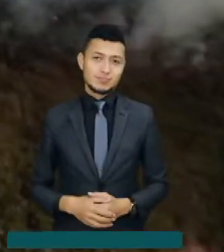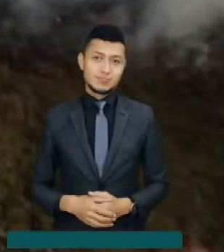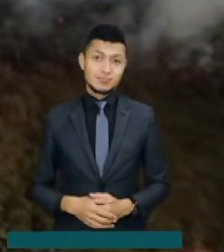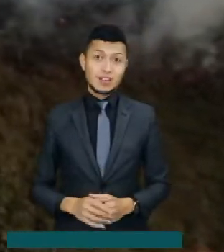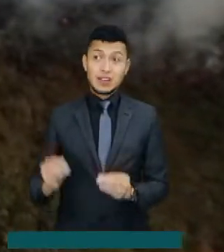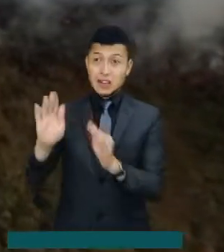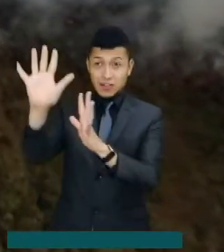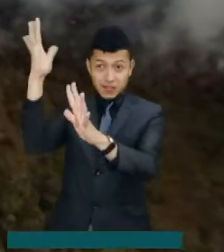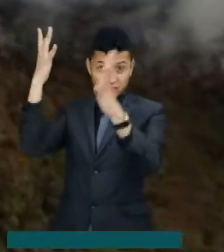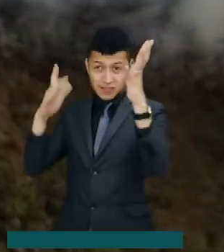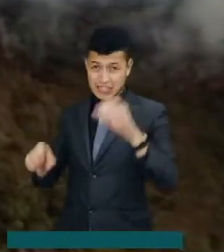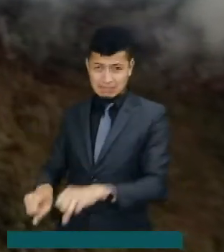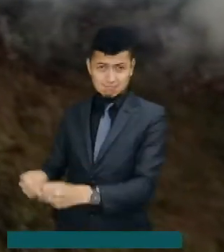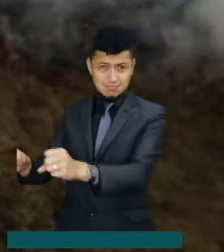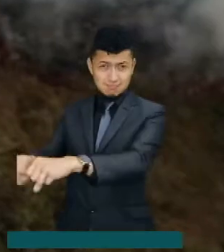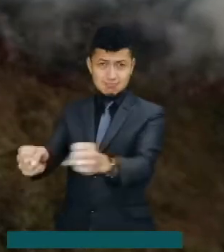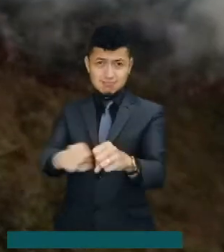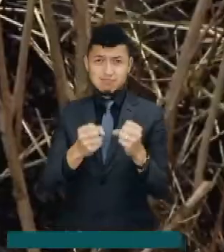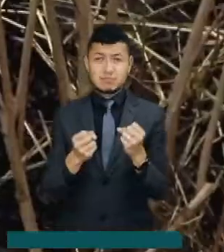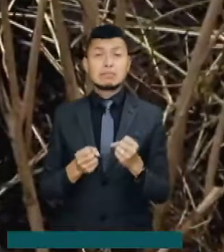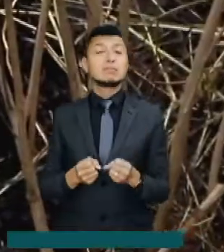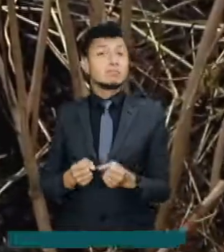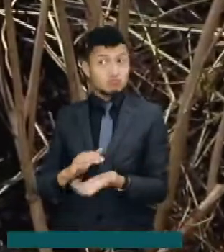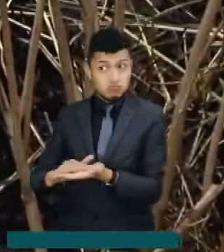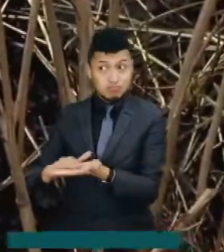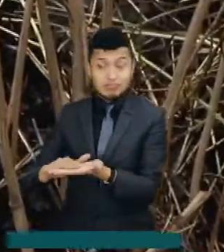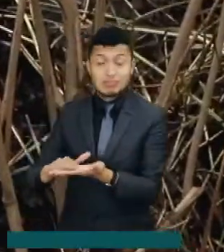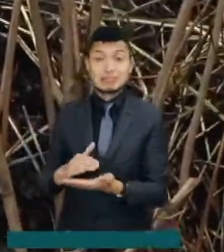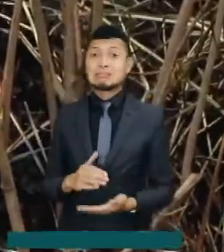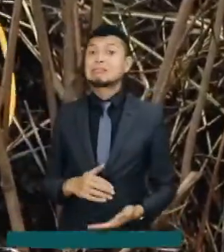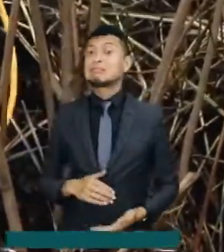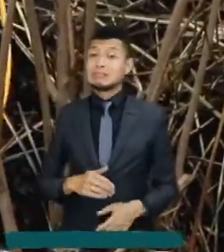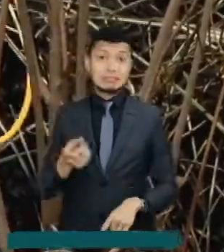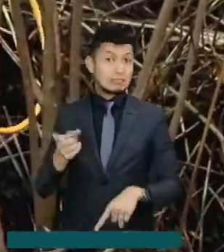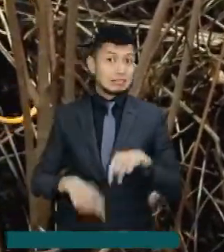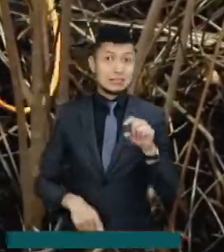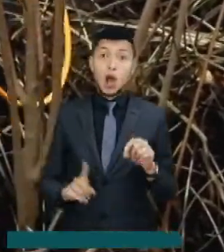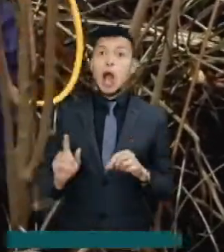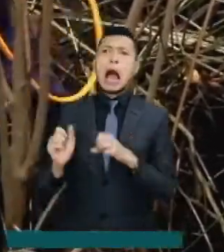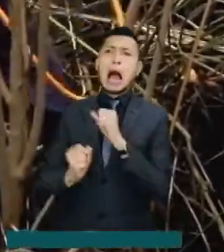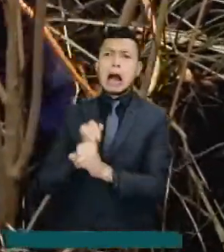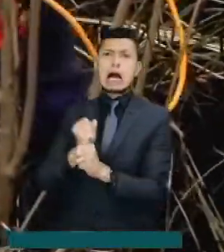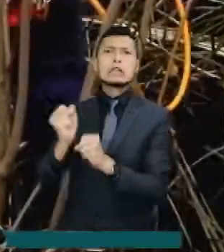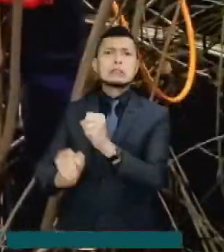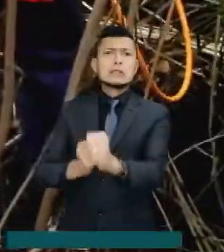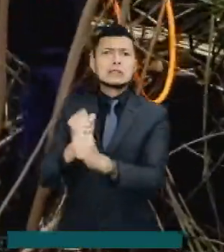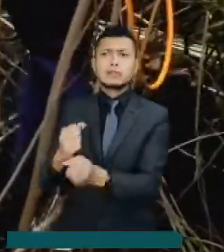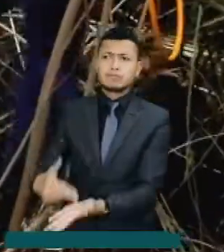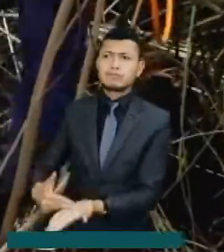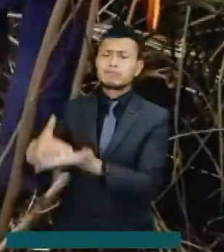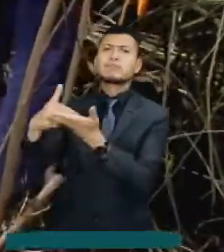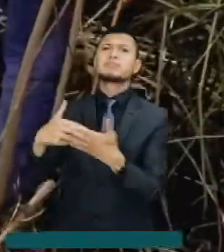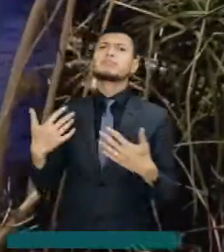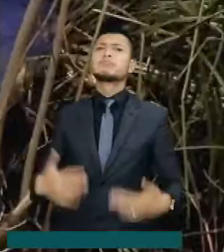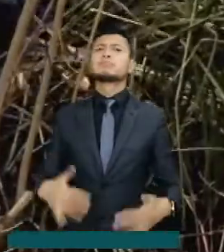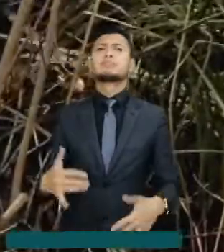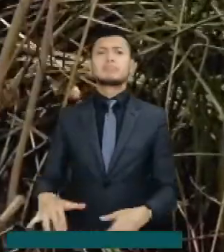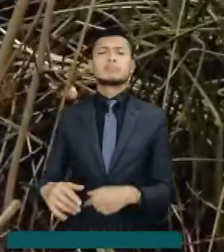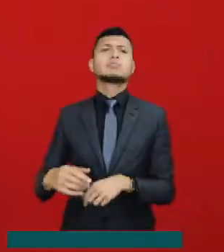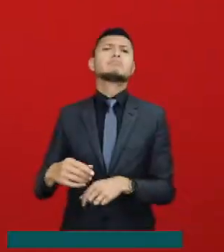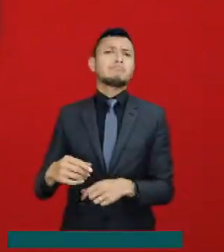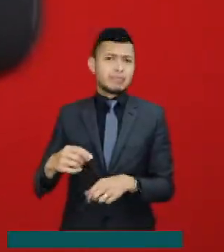Los daños causados por incendios forestales pueden llegar a ser irremediables o tardar muchos años para su